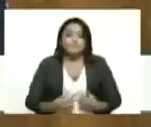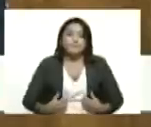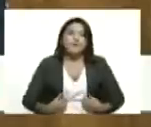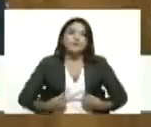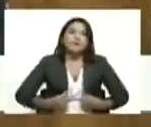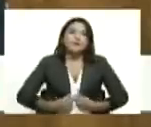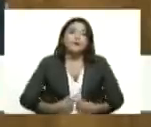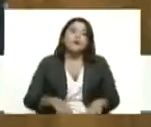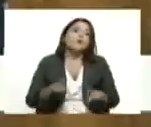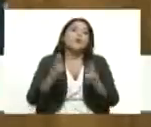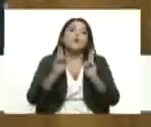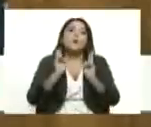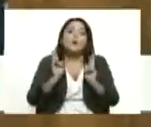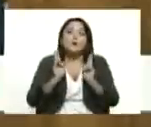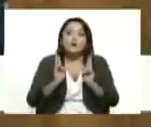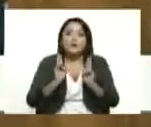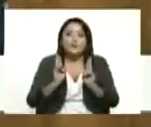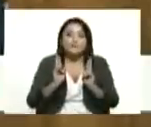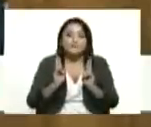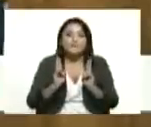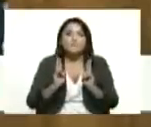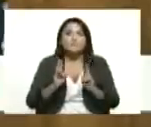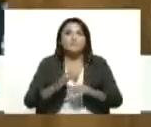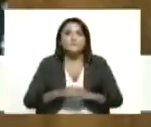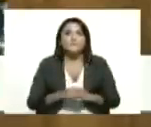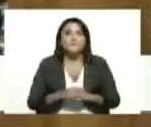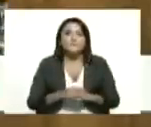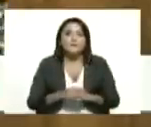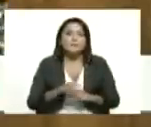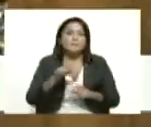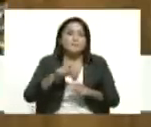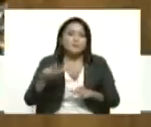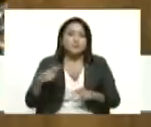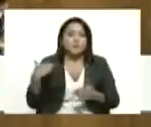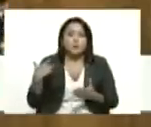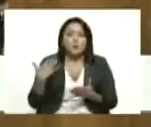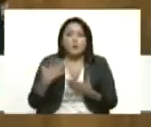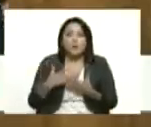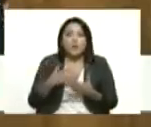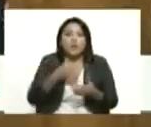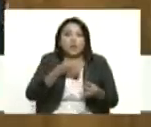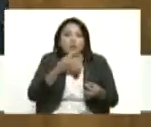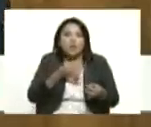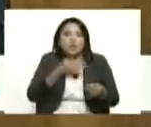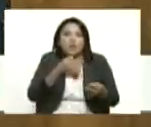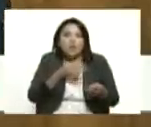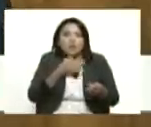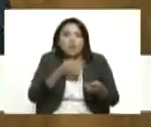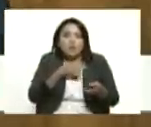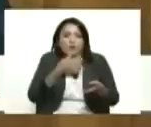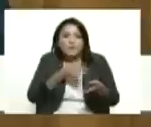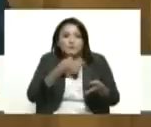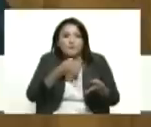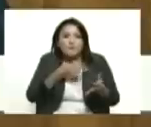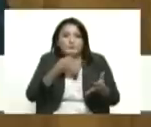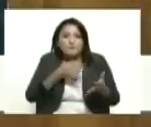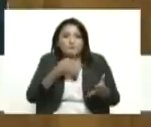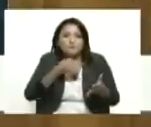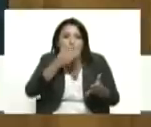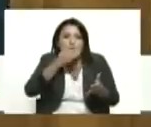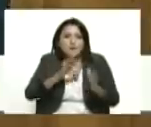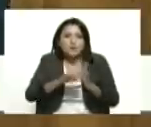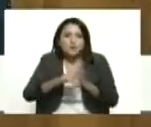Ojalá que los que han venido hablando bastante en estos días de la corrupción, en la